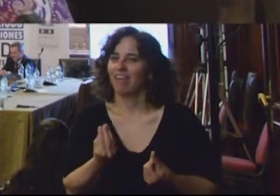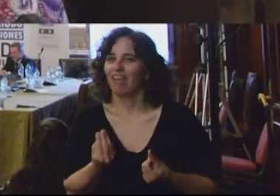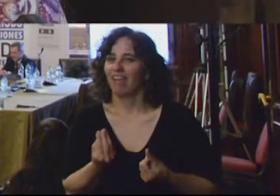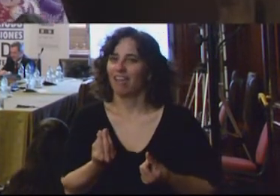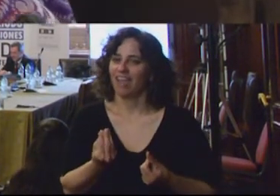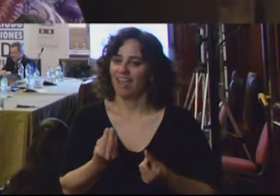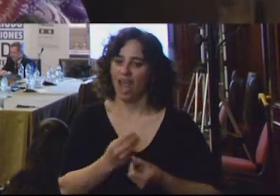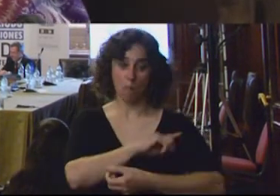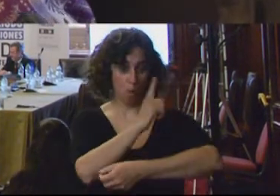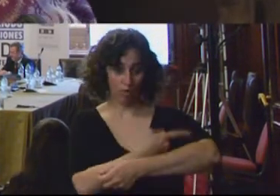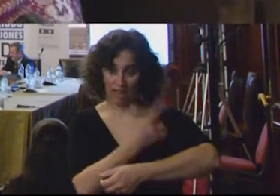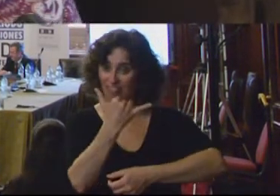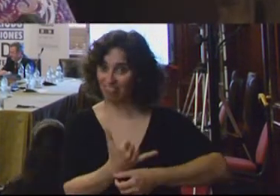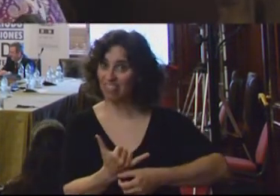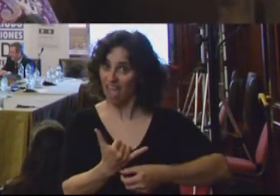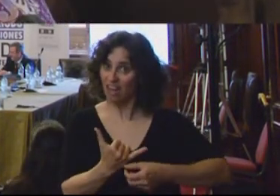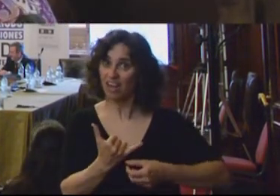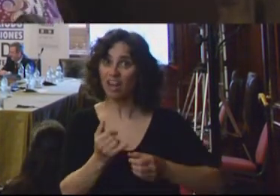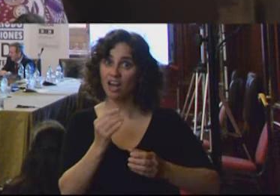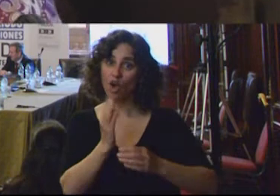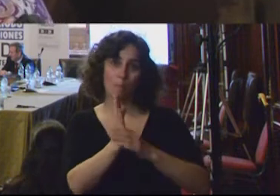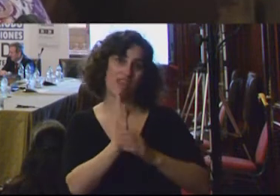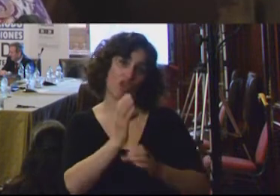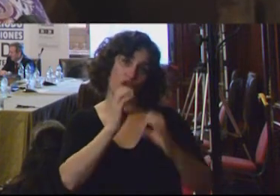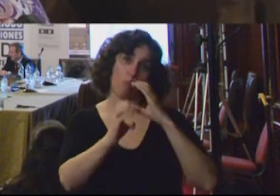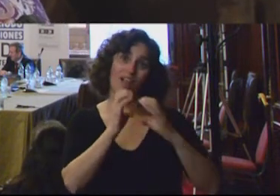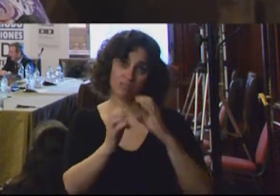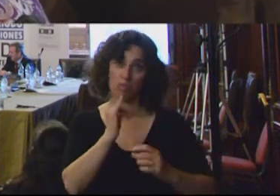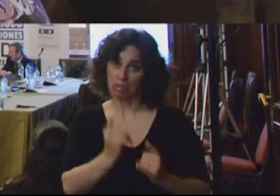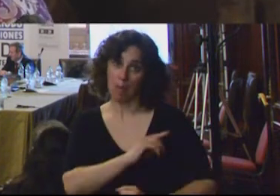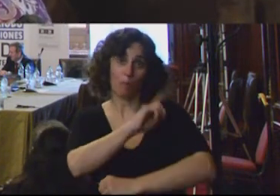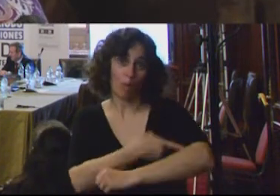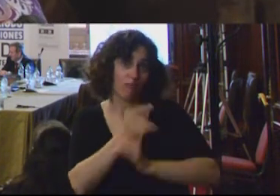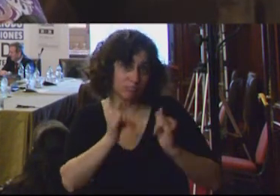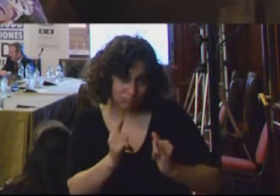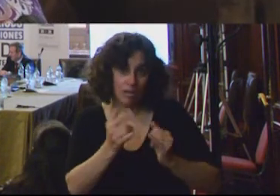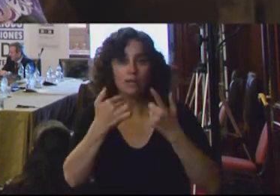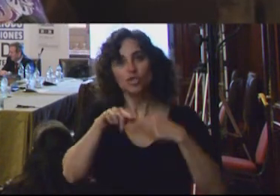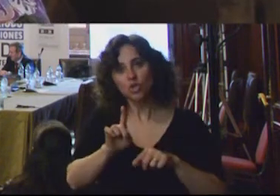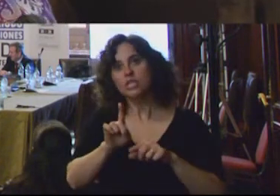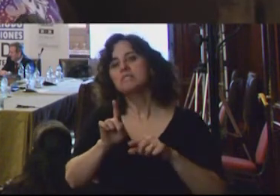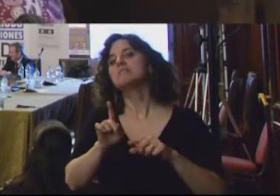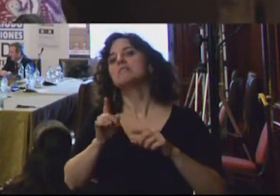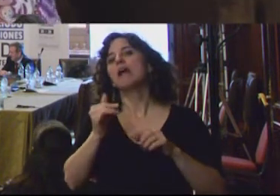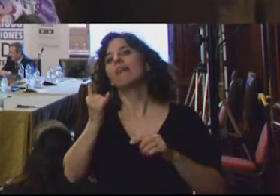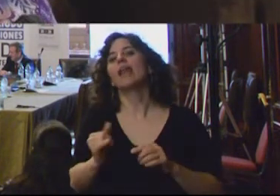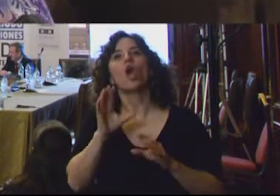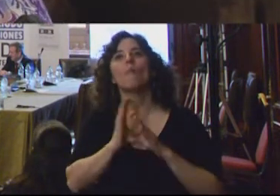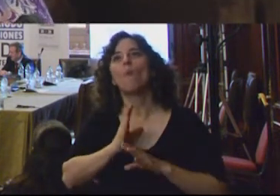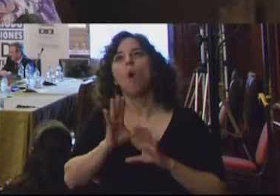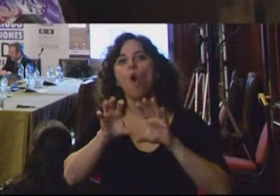del poder que representan los medios y que efectivamente tienen un